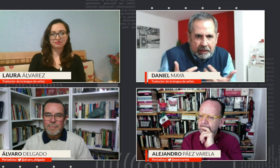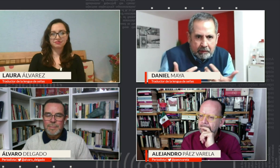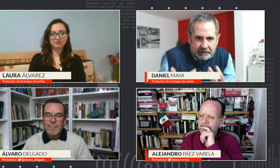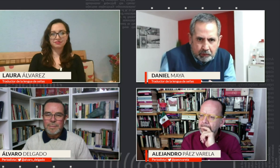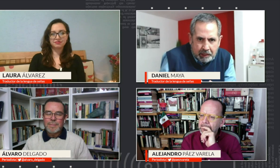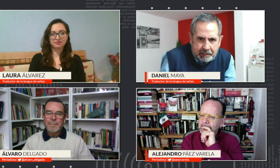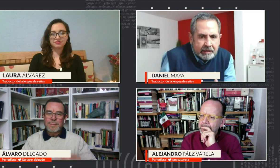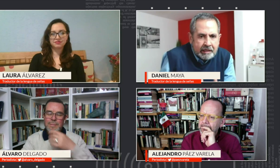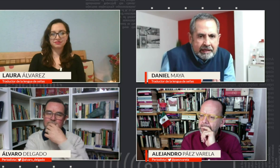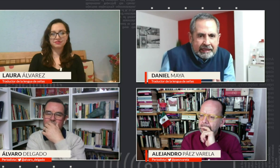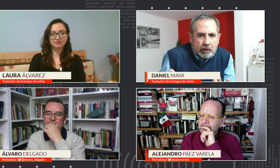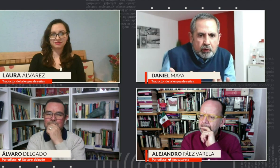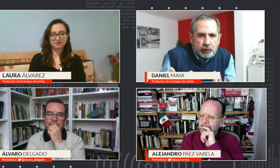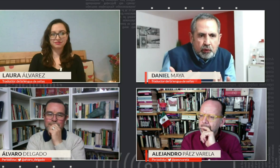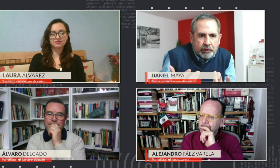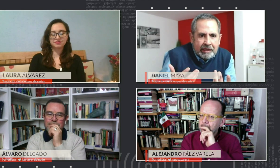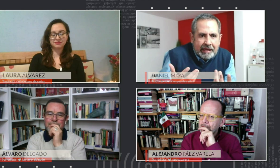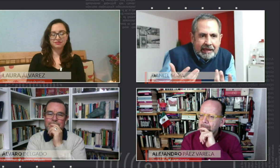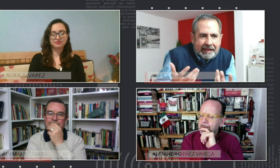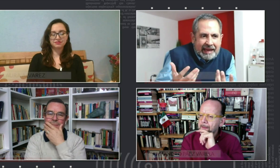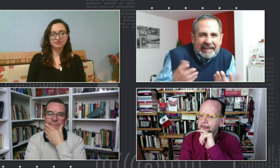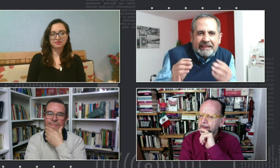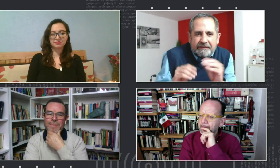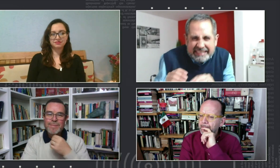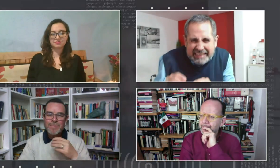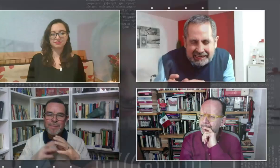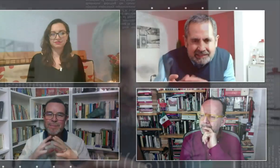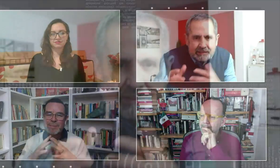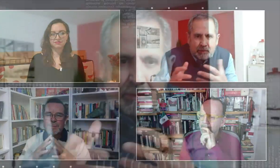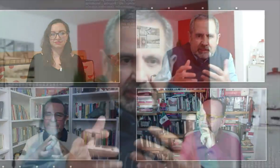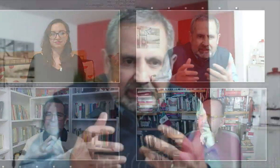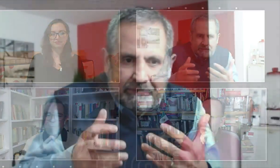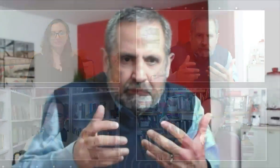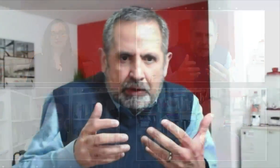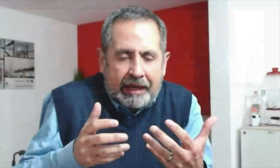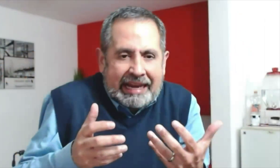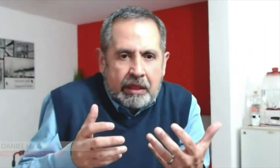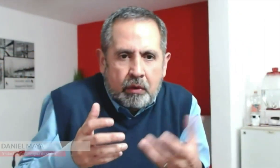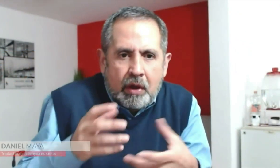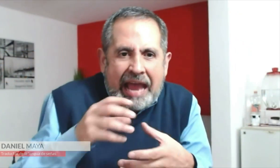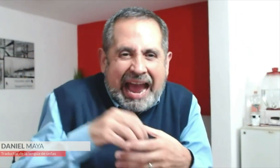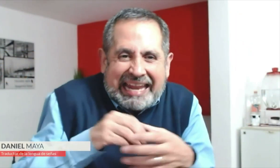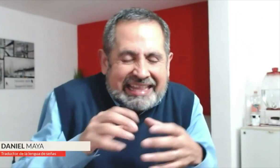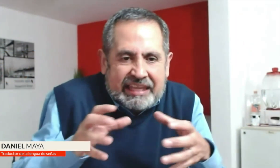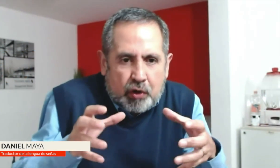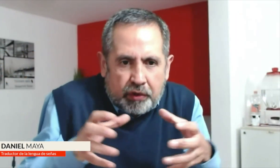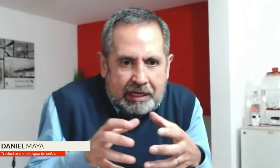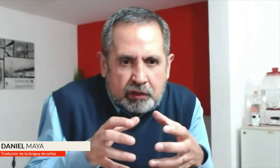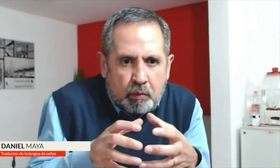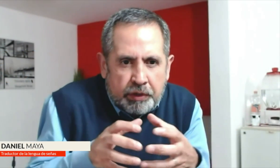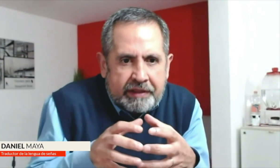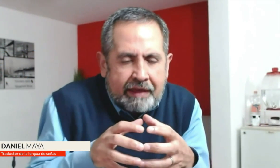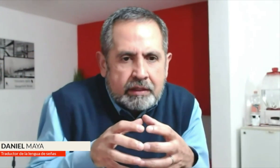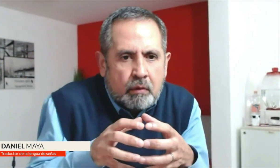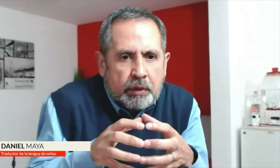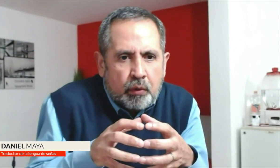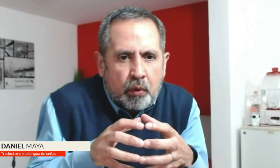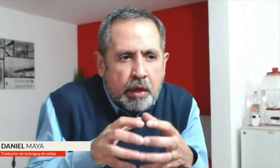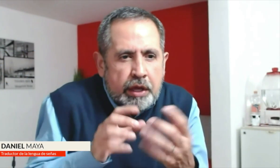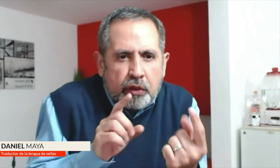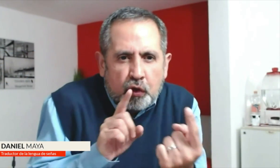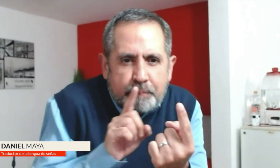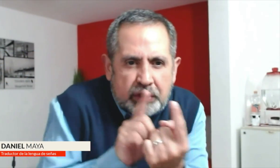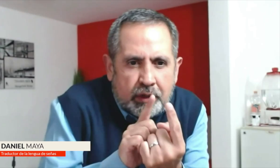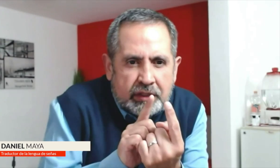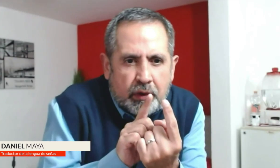de señas, que son lenguas naturales, que no son artificiales, sino que se fueron creando al interior de las comunidades